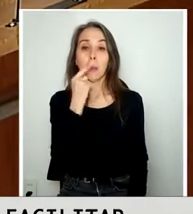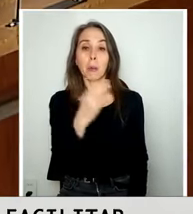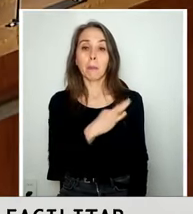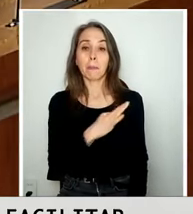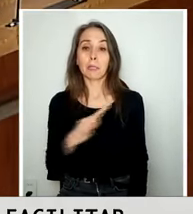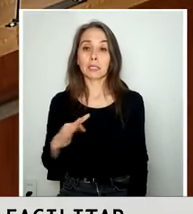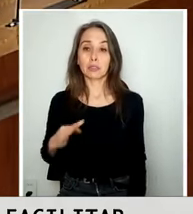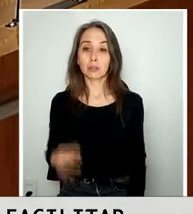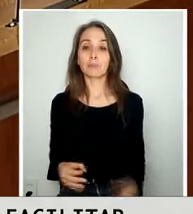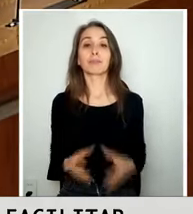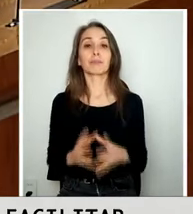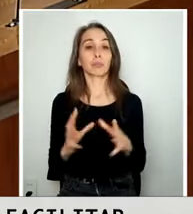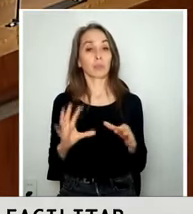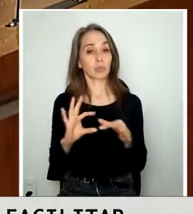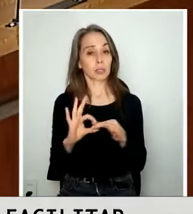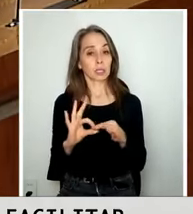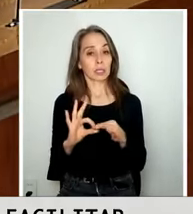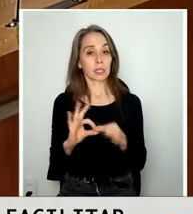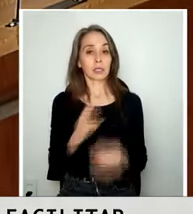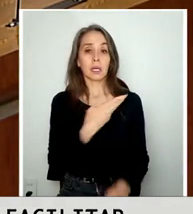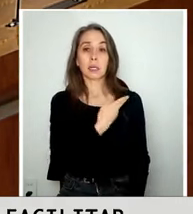Muchas gracias presidenta